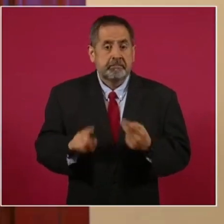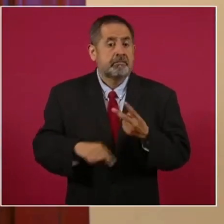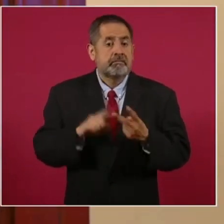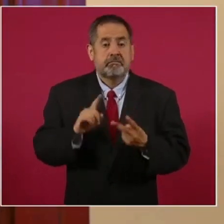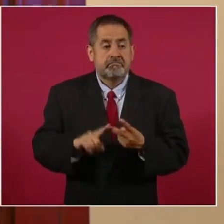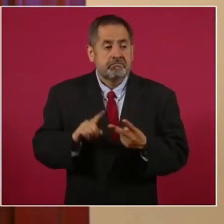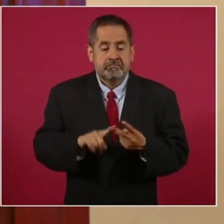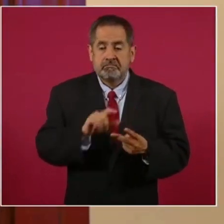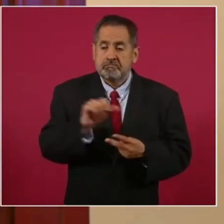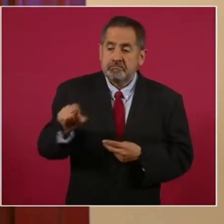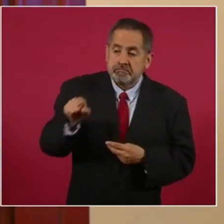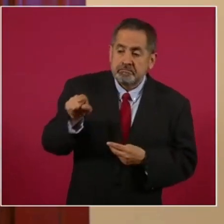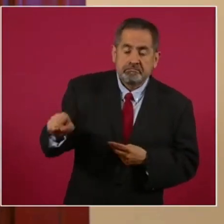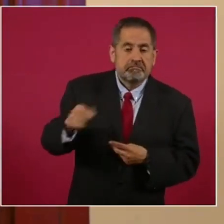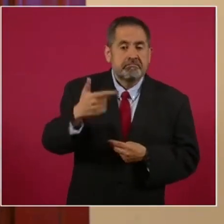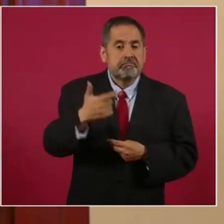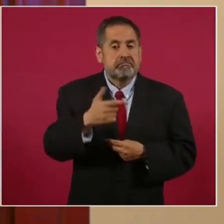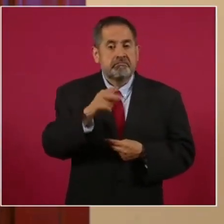Huerta